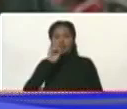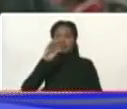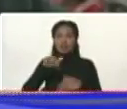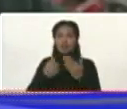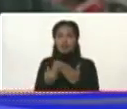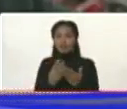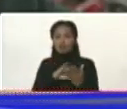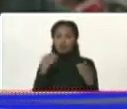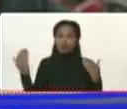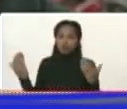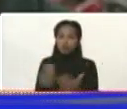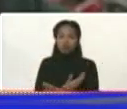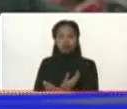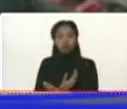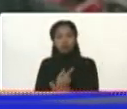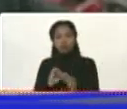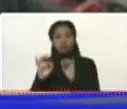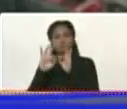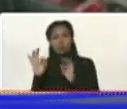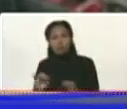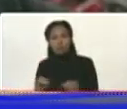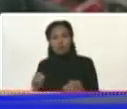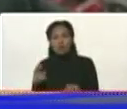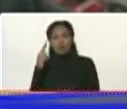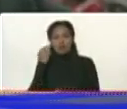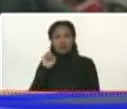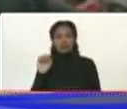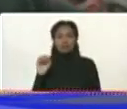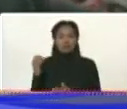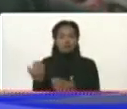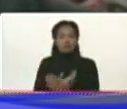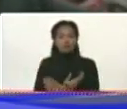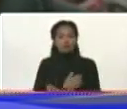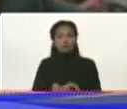no derrotamos el fascismo y el racismo.